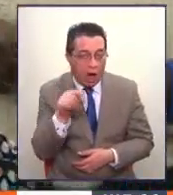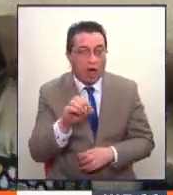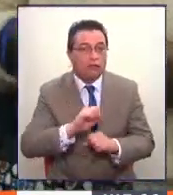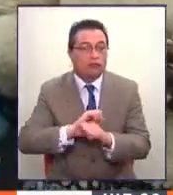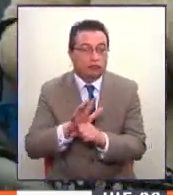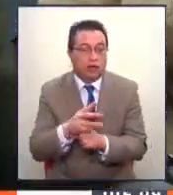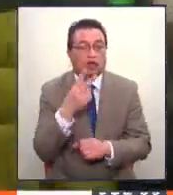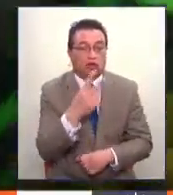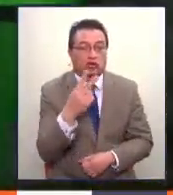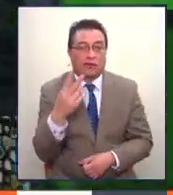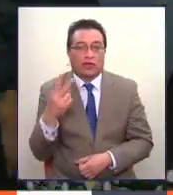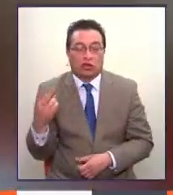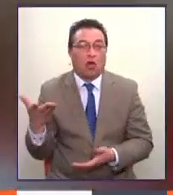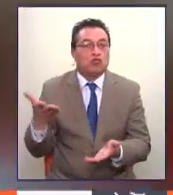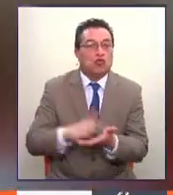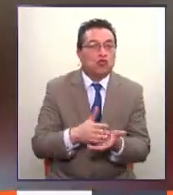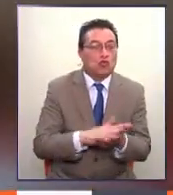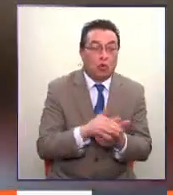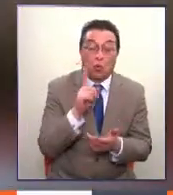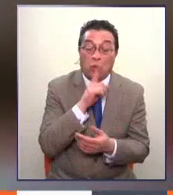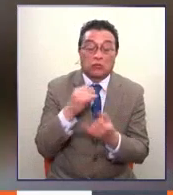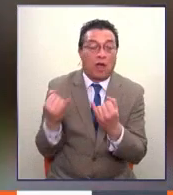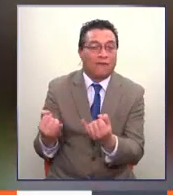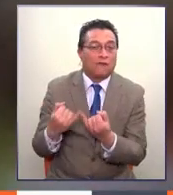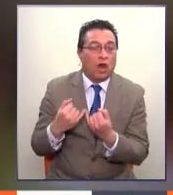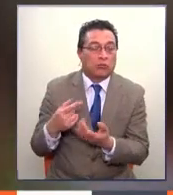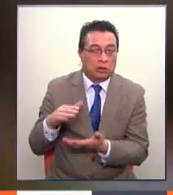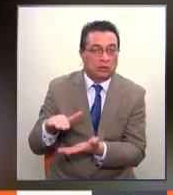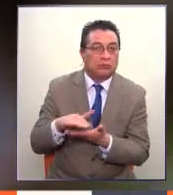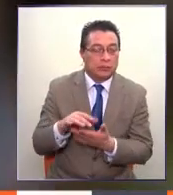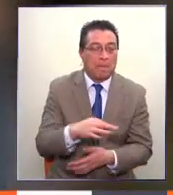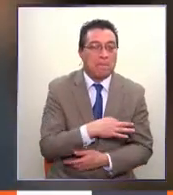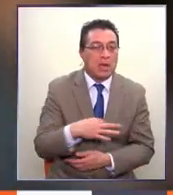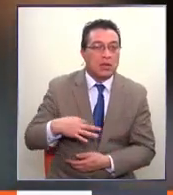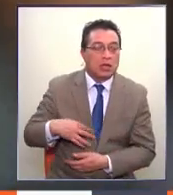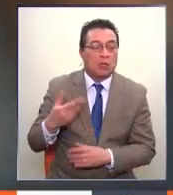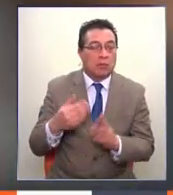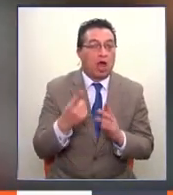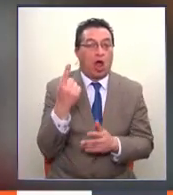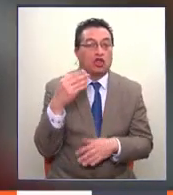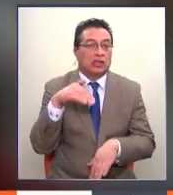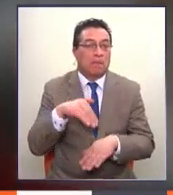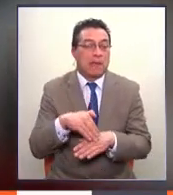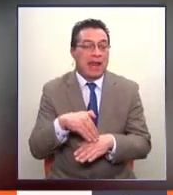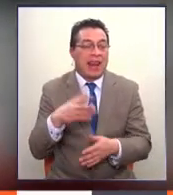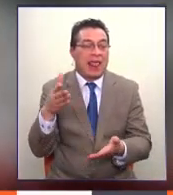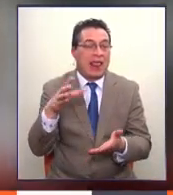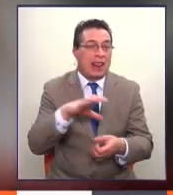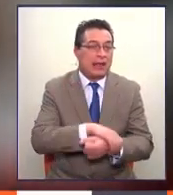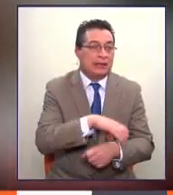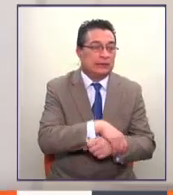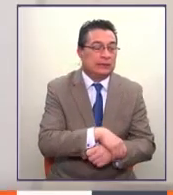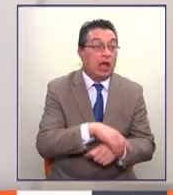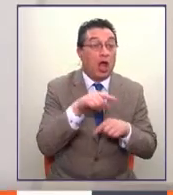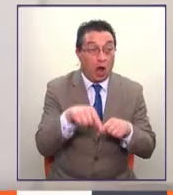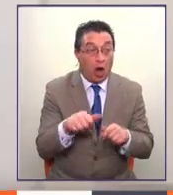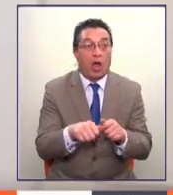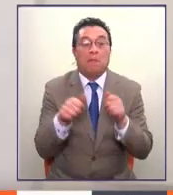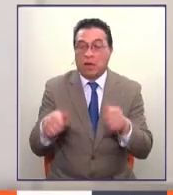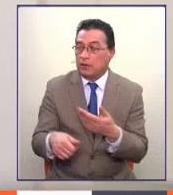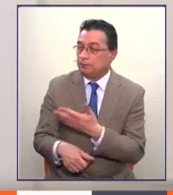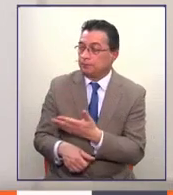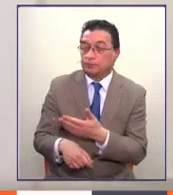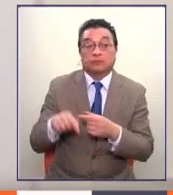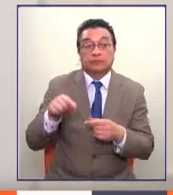222 fallecidos según el último informe epidemiológico y suma más de 11.000 detenidos hoy se suma esta situación el